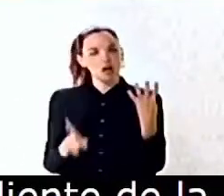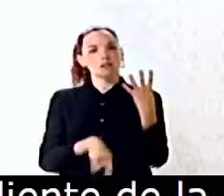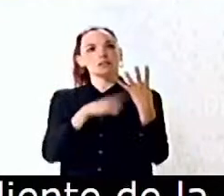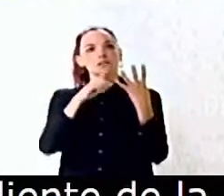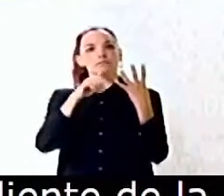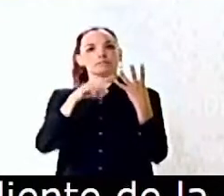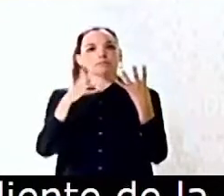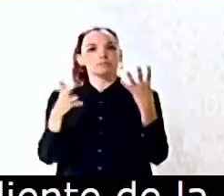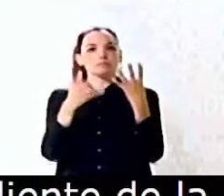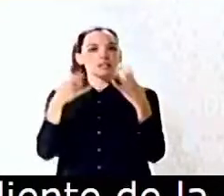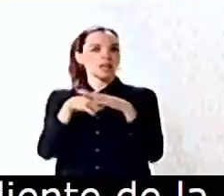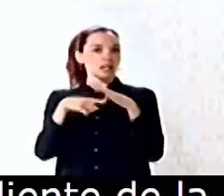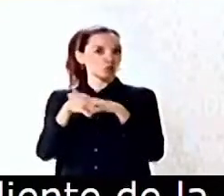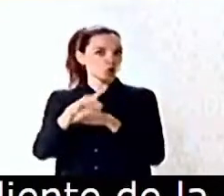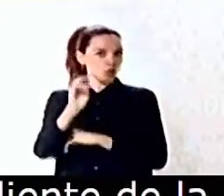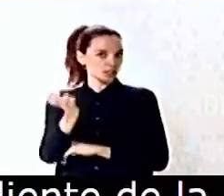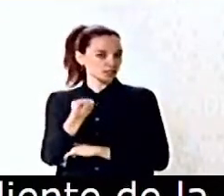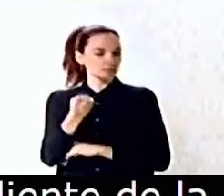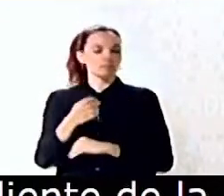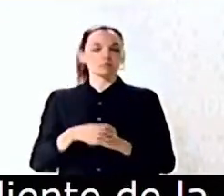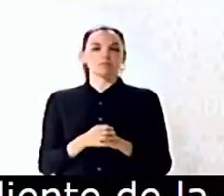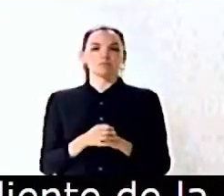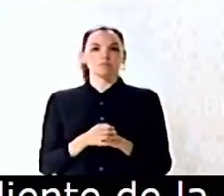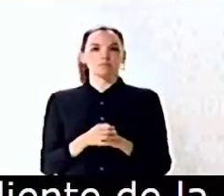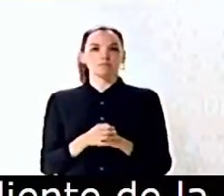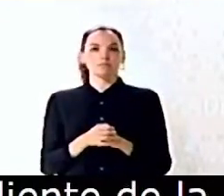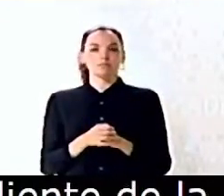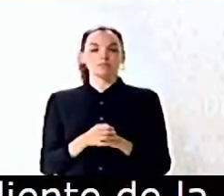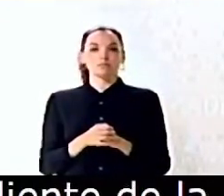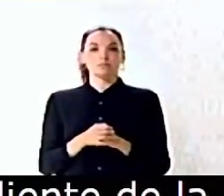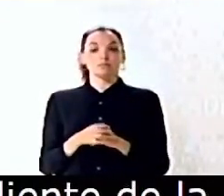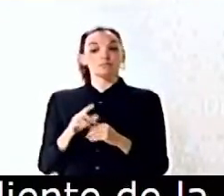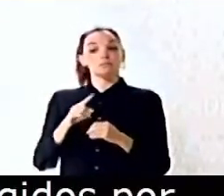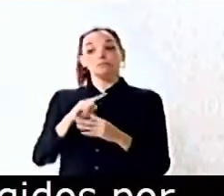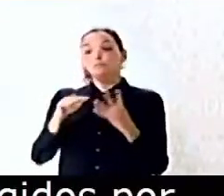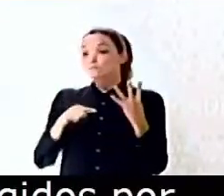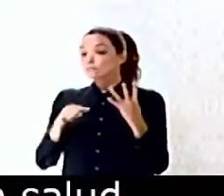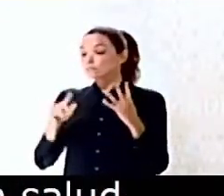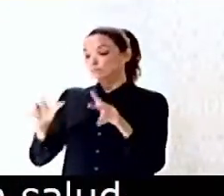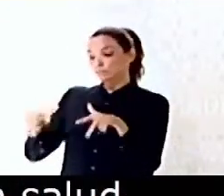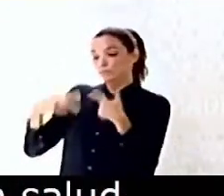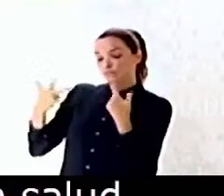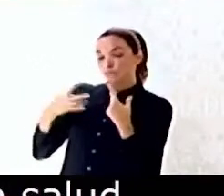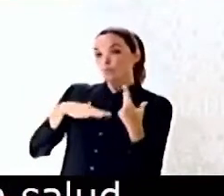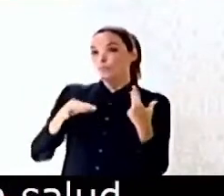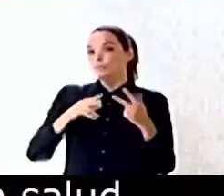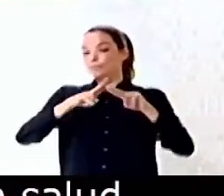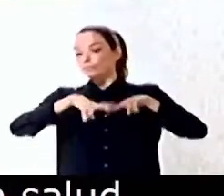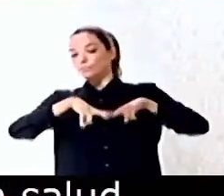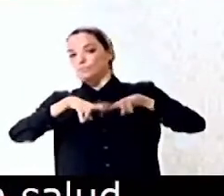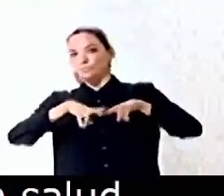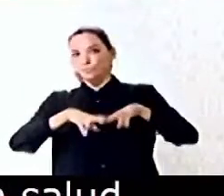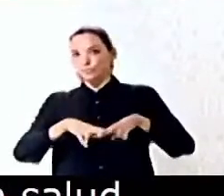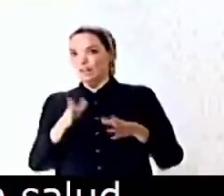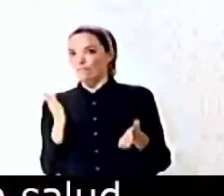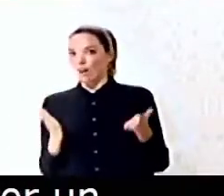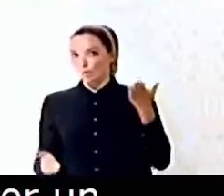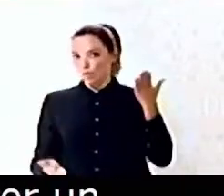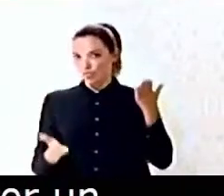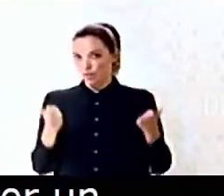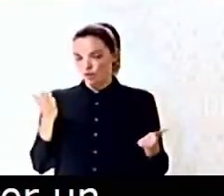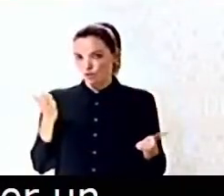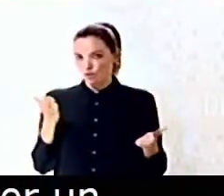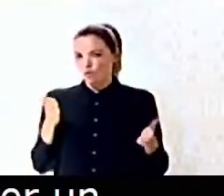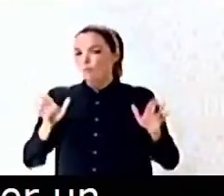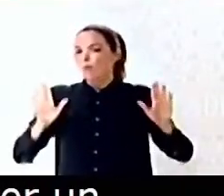hay gestores que nos van a permitir poder hacer una evaluación, pero no una evaluación punitiva